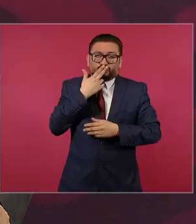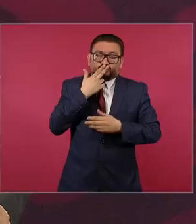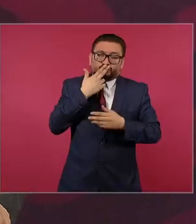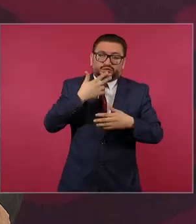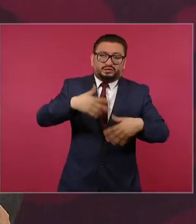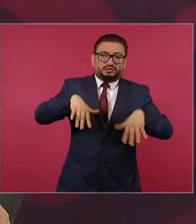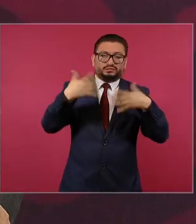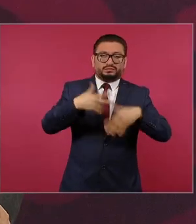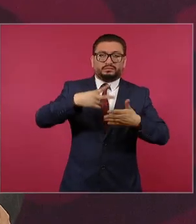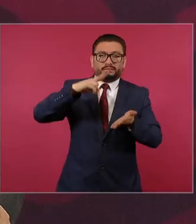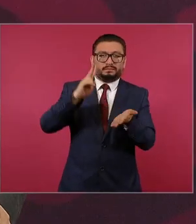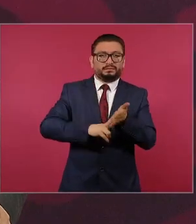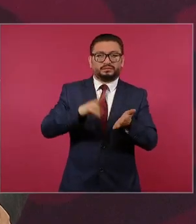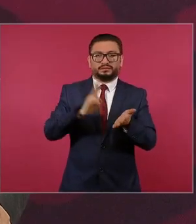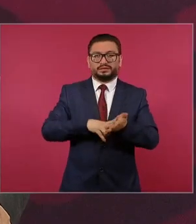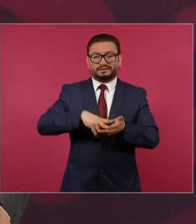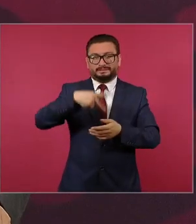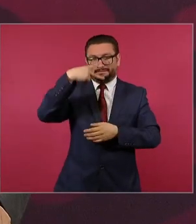de los tesoros de México.